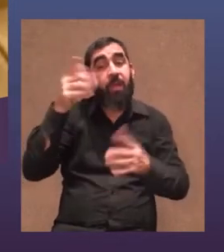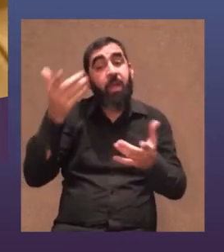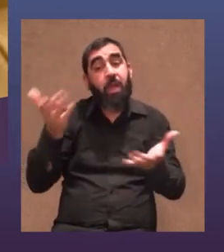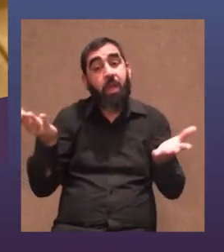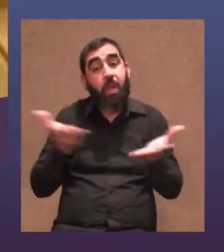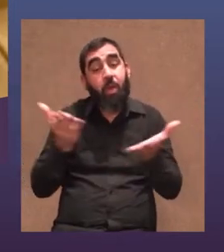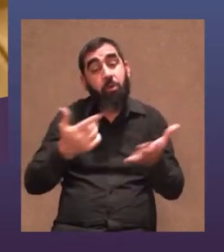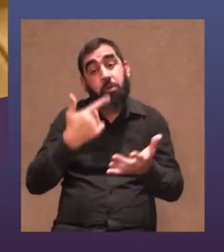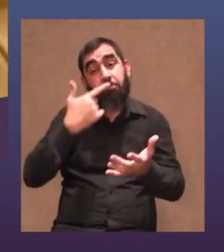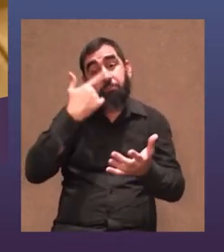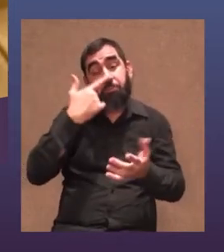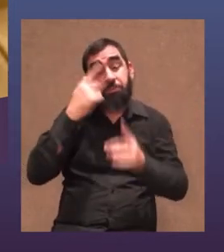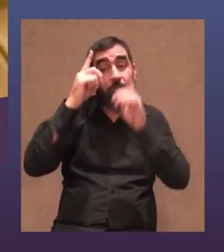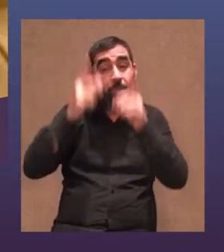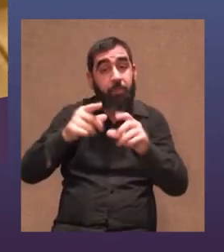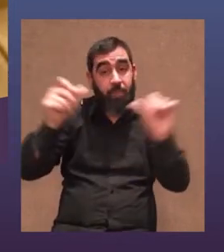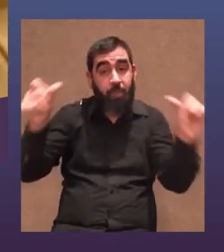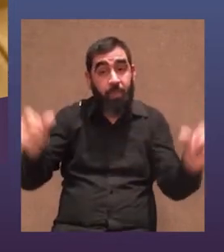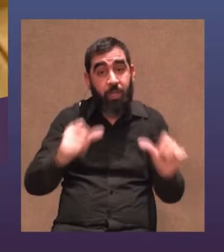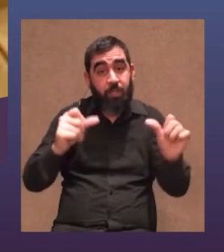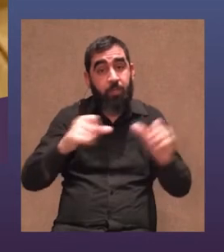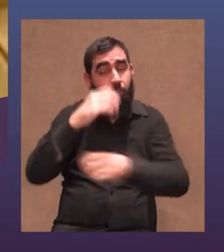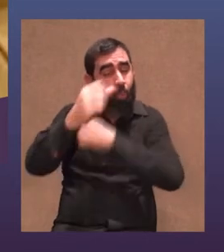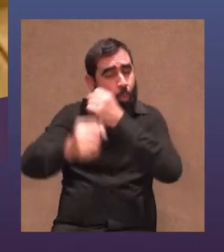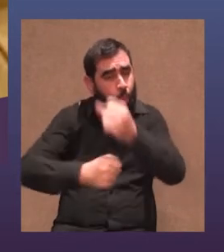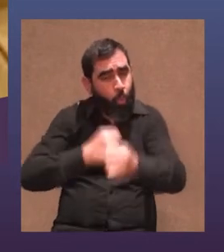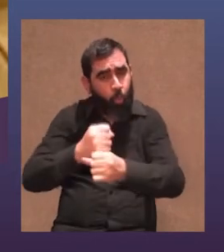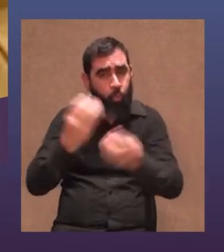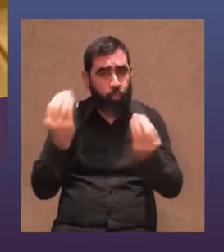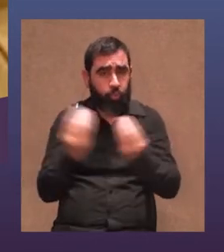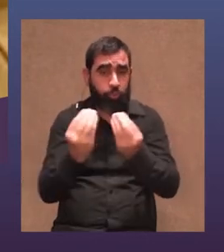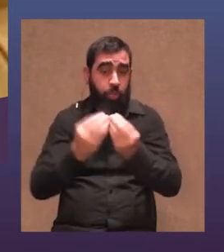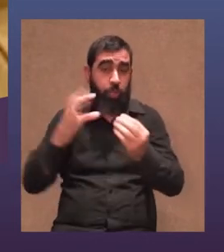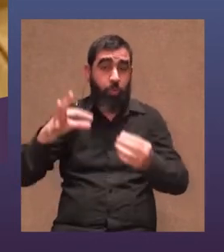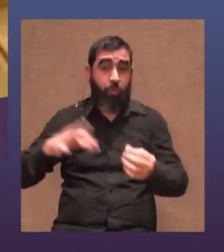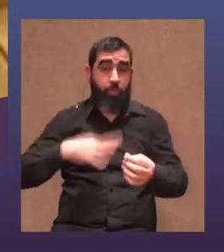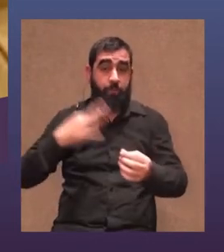a interesarme y hacer de muchos años de mi vida